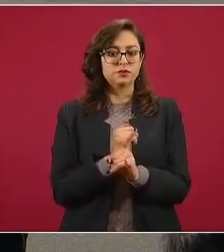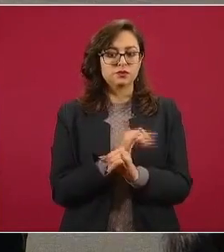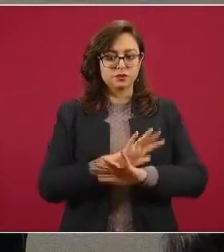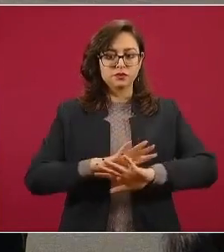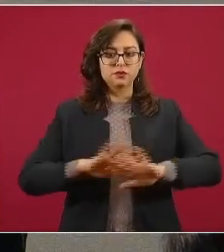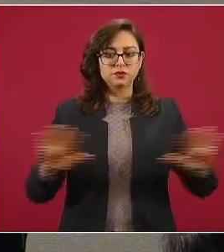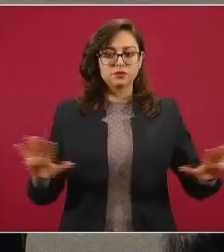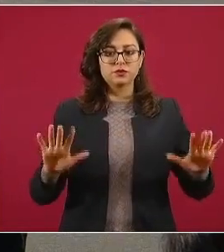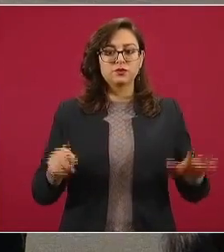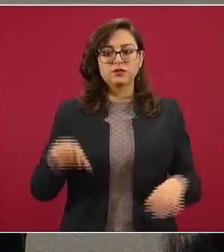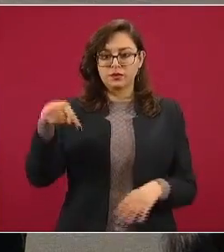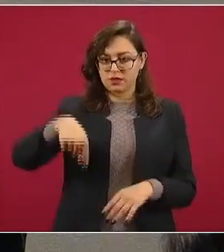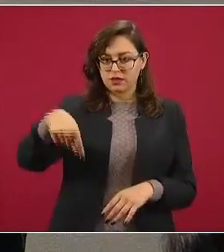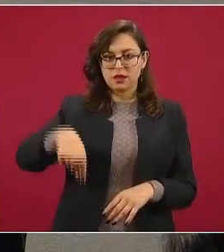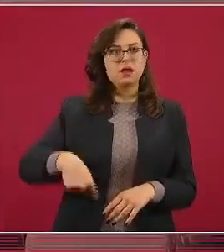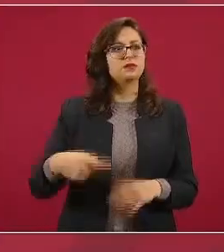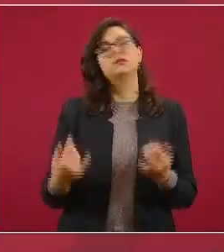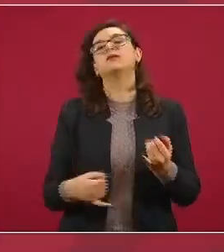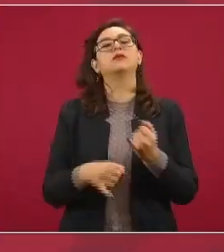destacarlo aquí mismo,